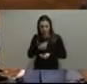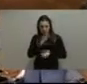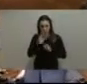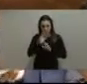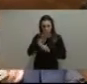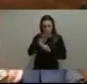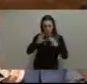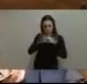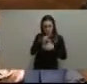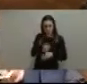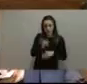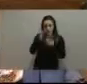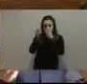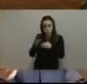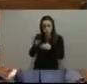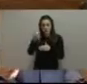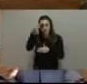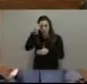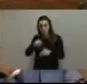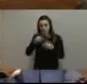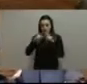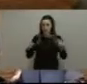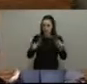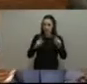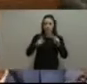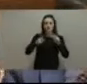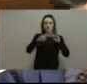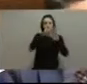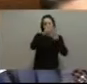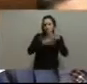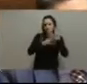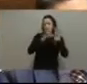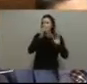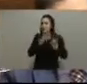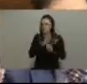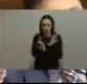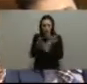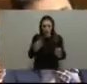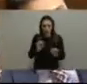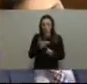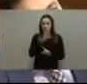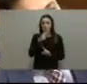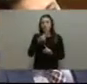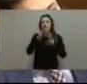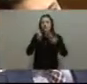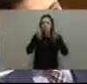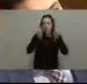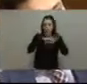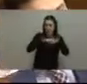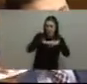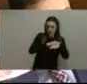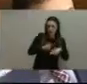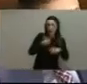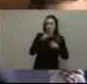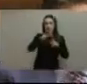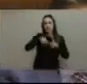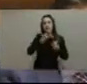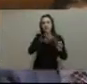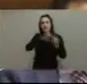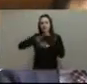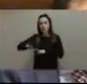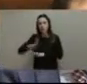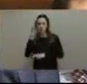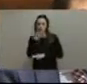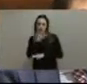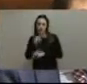que nuestra región no está en muy buen lugar, especialmente en educación básica, en abandono escolar temprano y en un aspecto que no ha querido